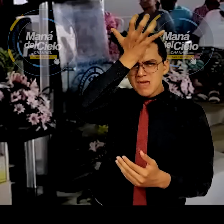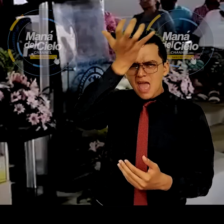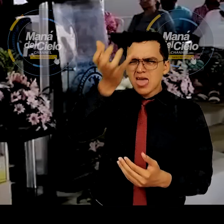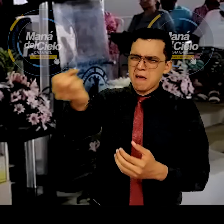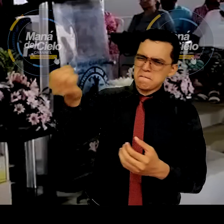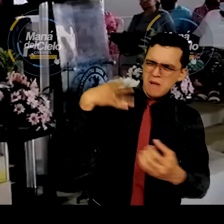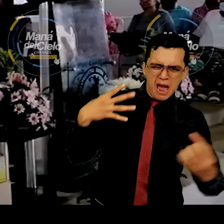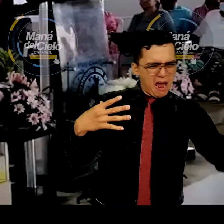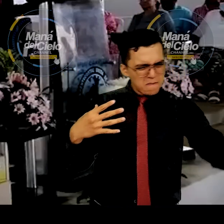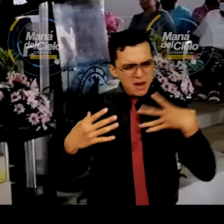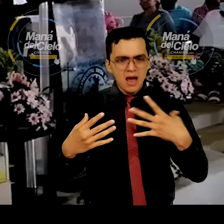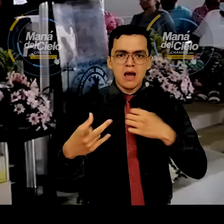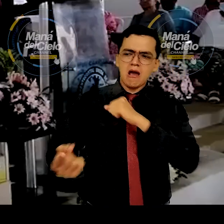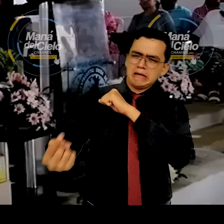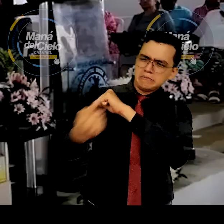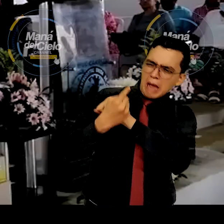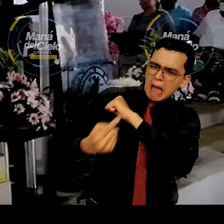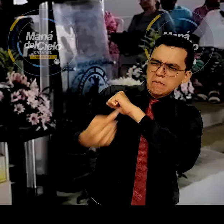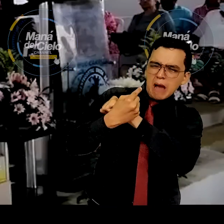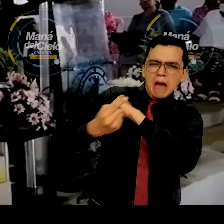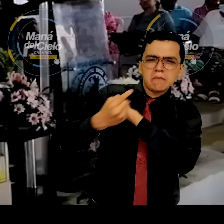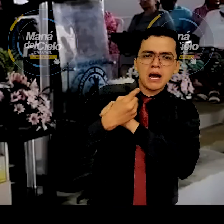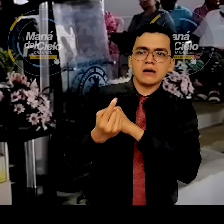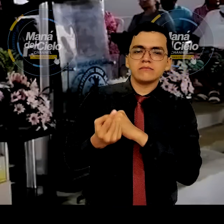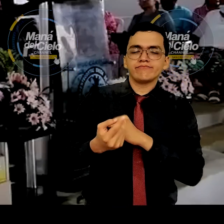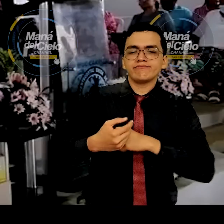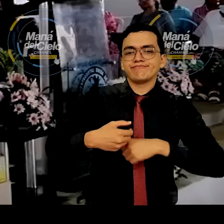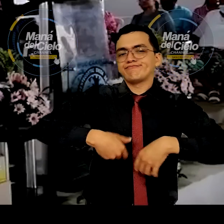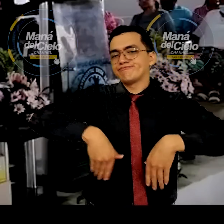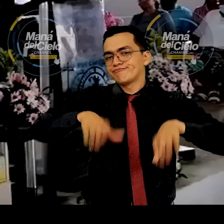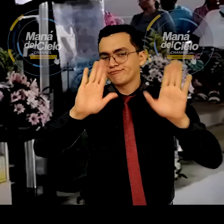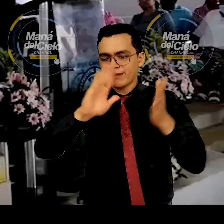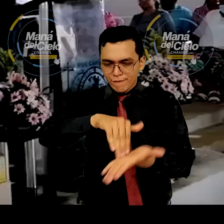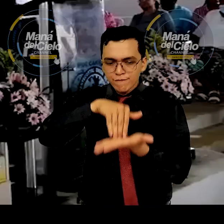hasta chiquitos estábamos, pero teníamos ya las agallas para ser fiel.